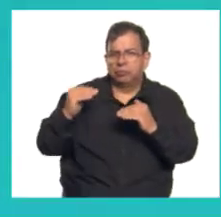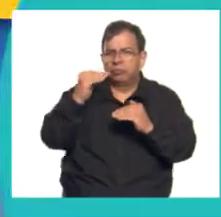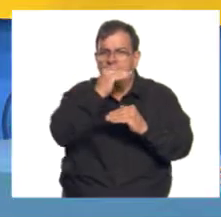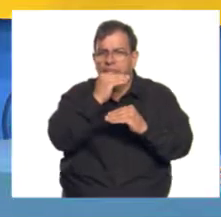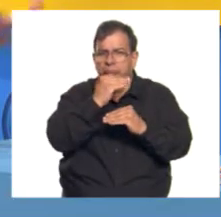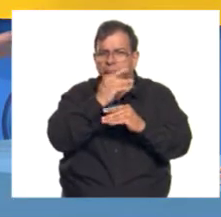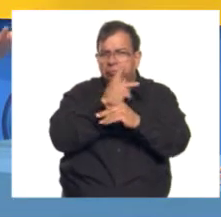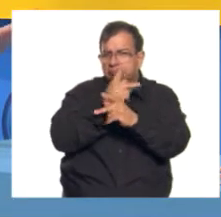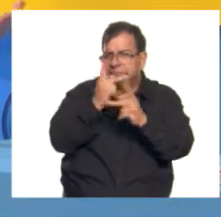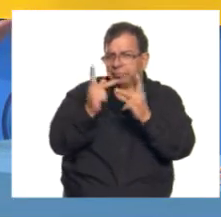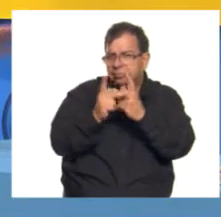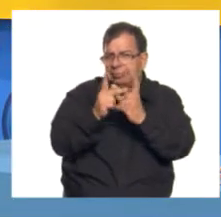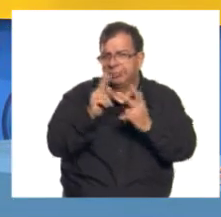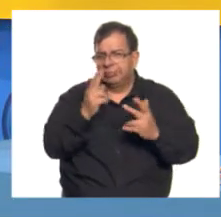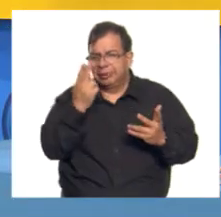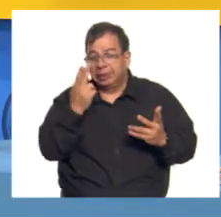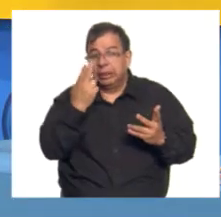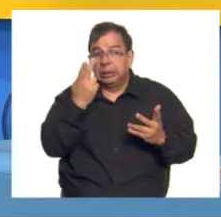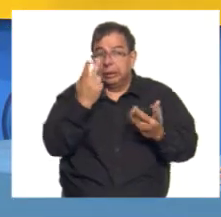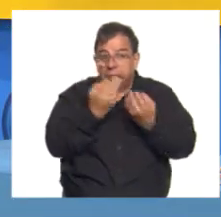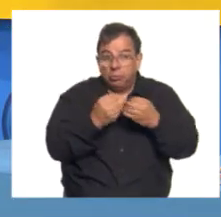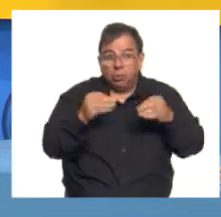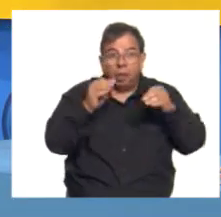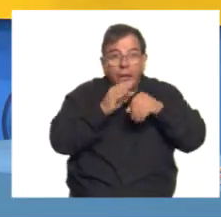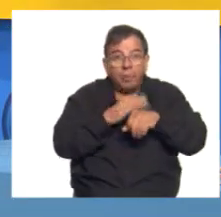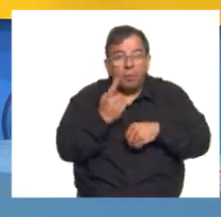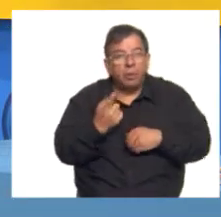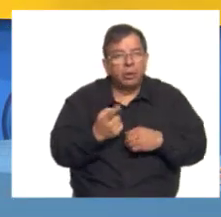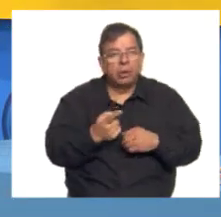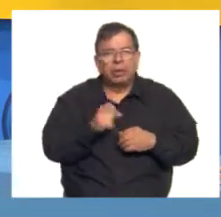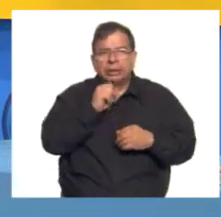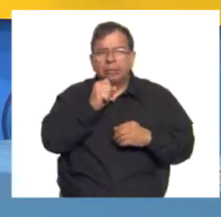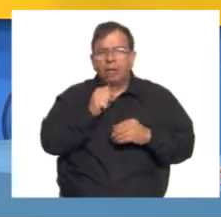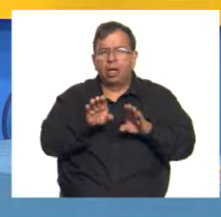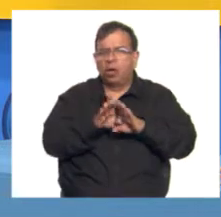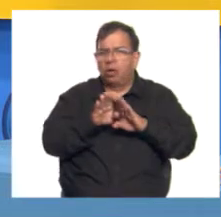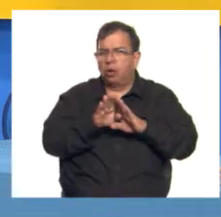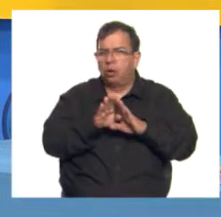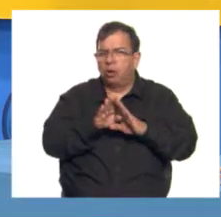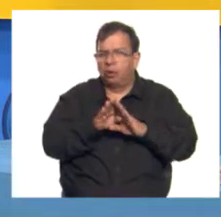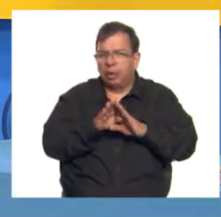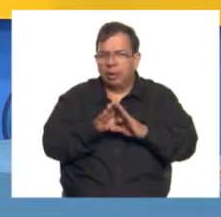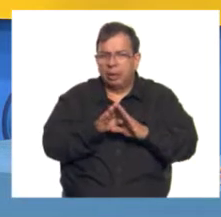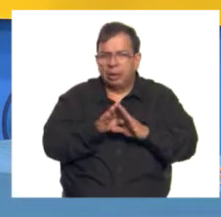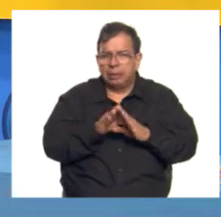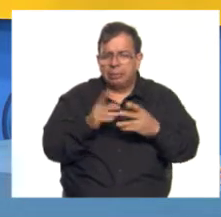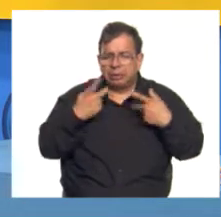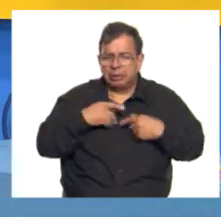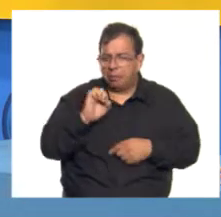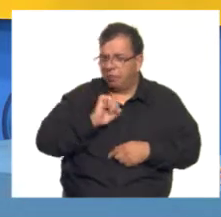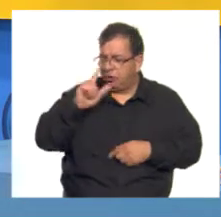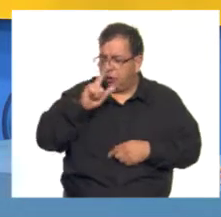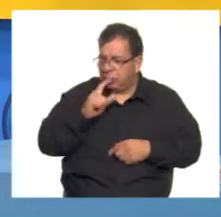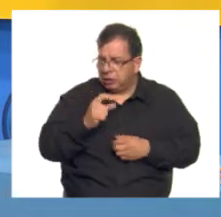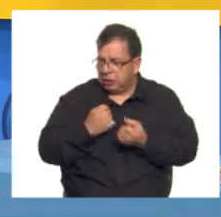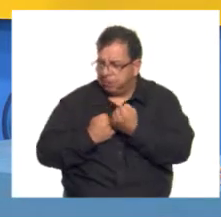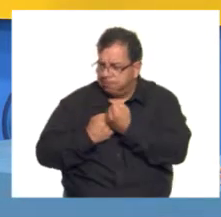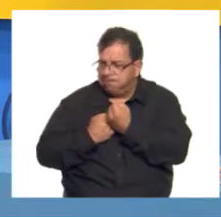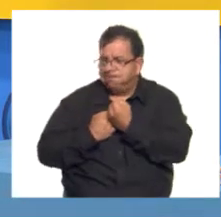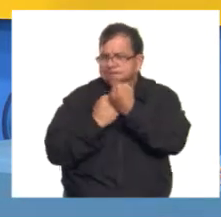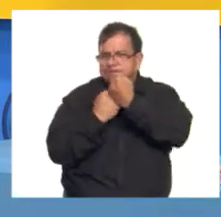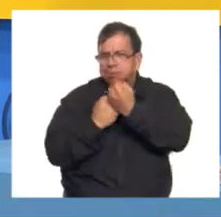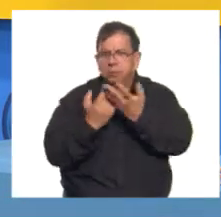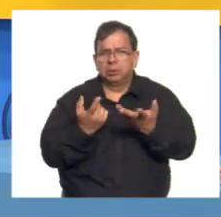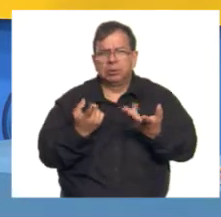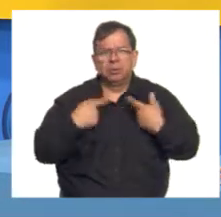fue sumamente importante, porque significó dar un impulso a la formación de los profesionistas. Los profesionistas